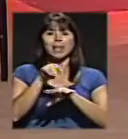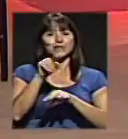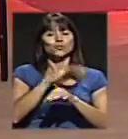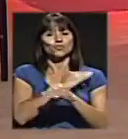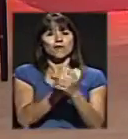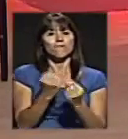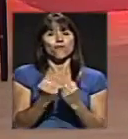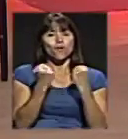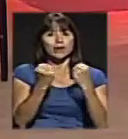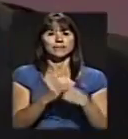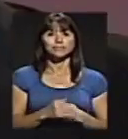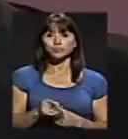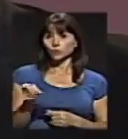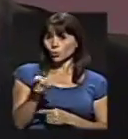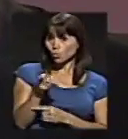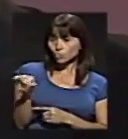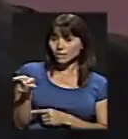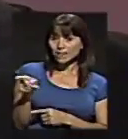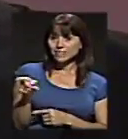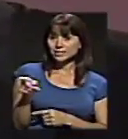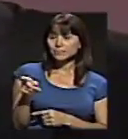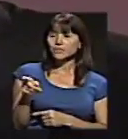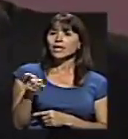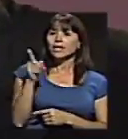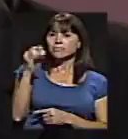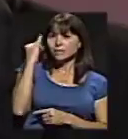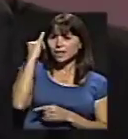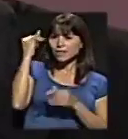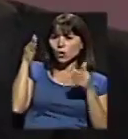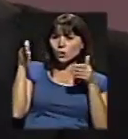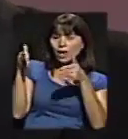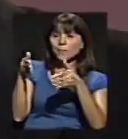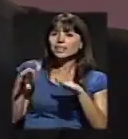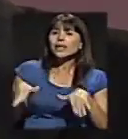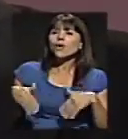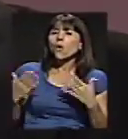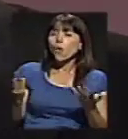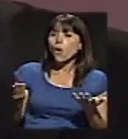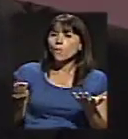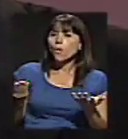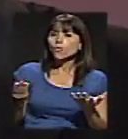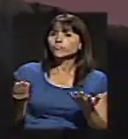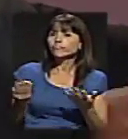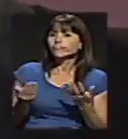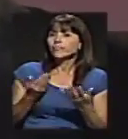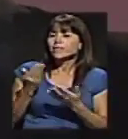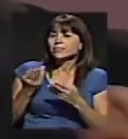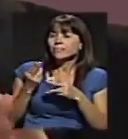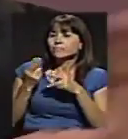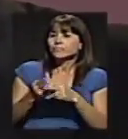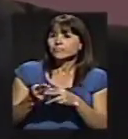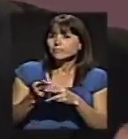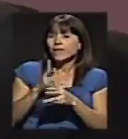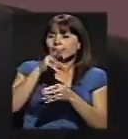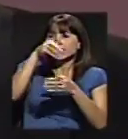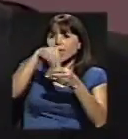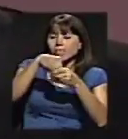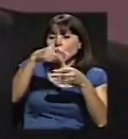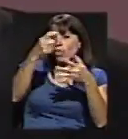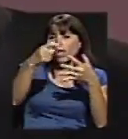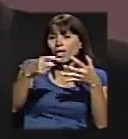que tenemos. Ustedes en lo concreto, ideológicamente en estos momentos, ¿cómo se califican dentro del espectro de